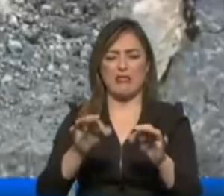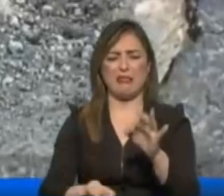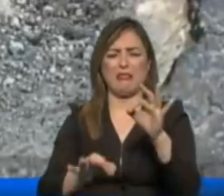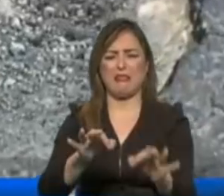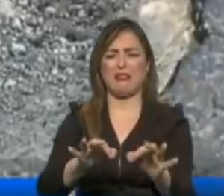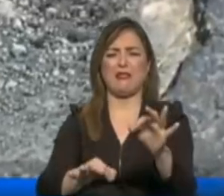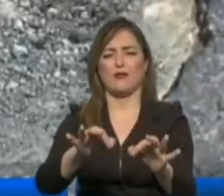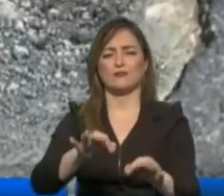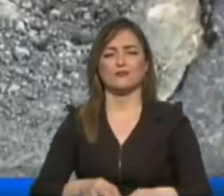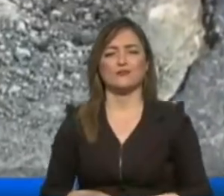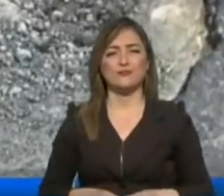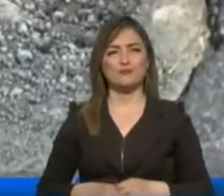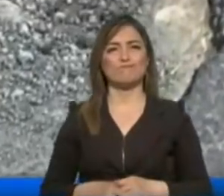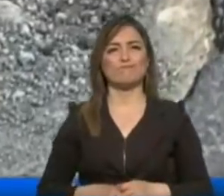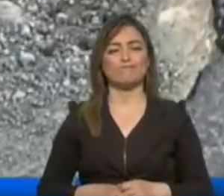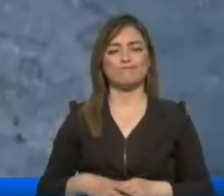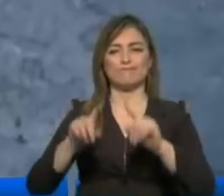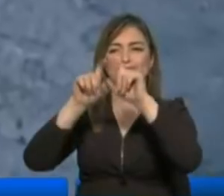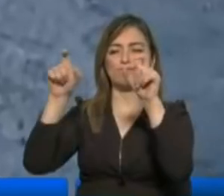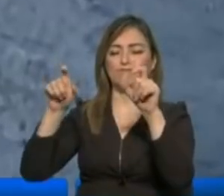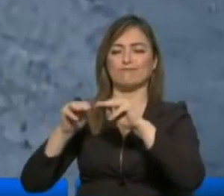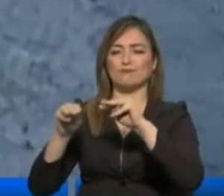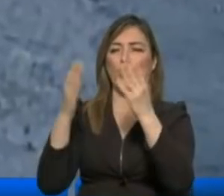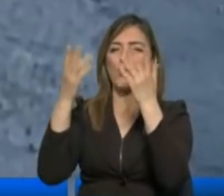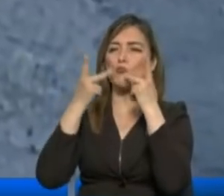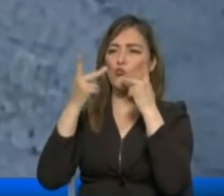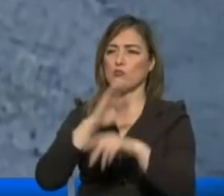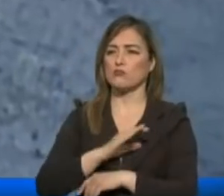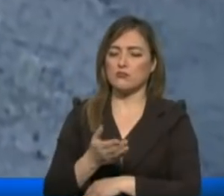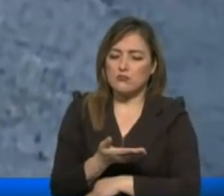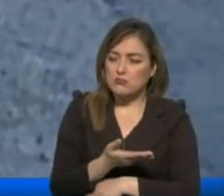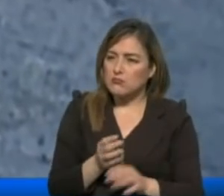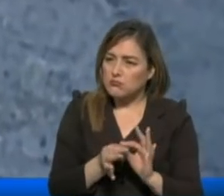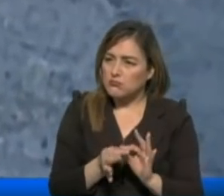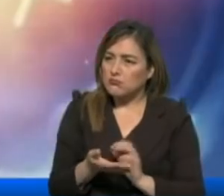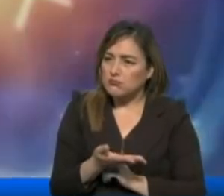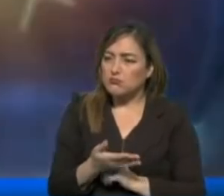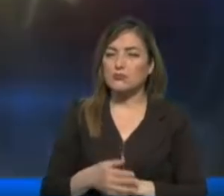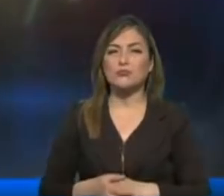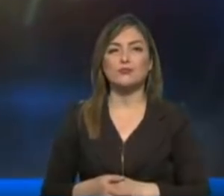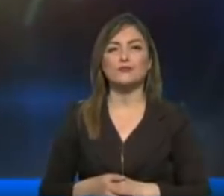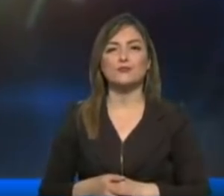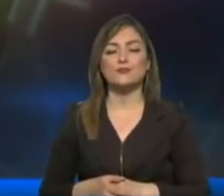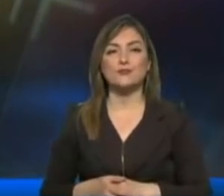baches que existen en el sector. Solicitan a la empresa de movilidad y obras públicas la rehabilitación de esta arteria.